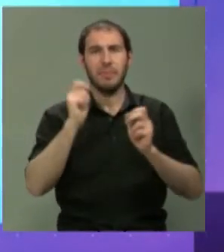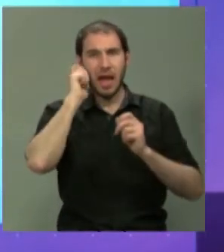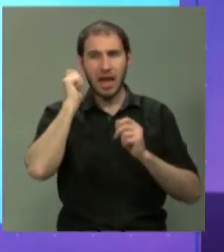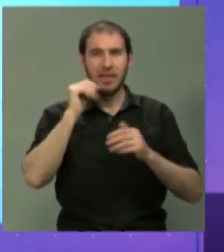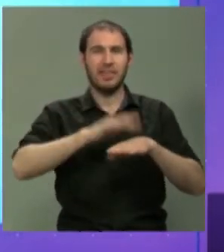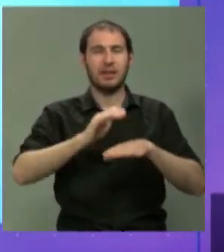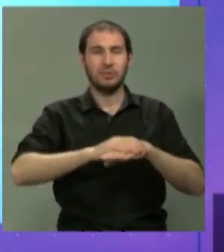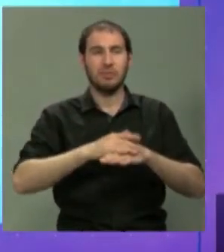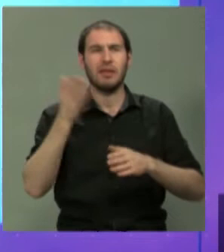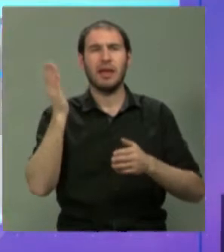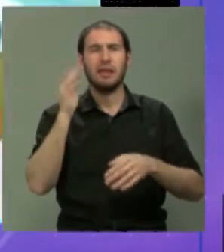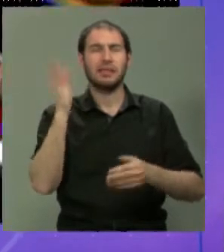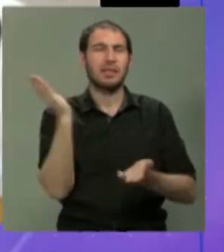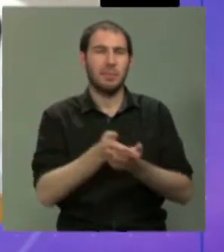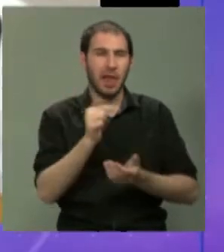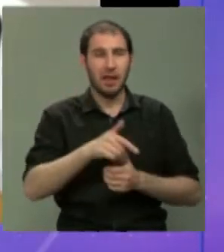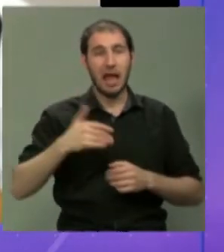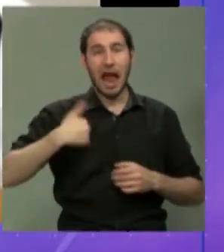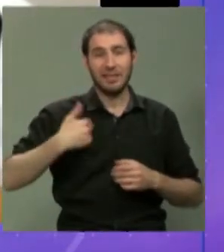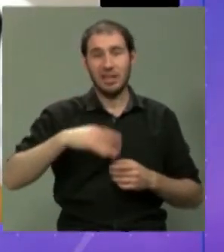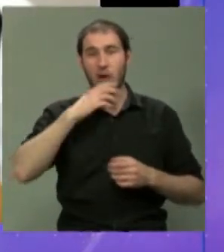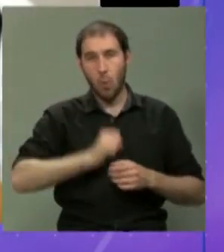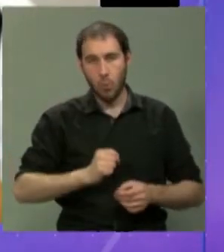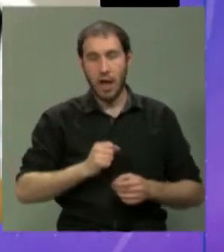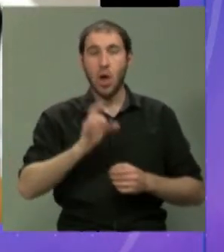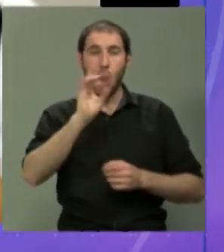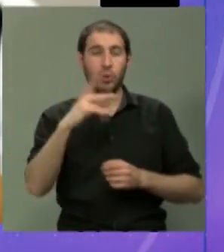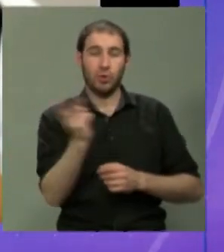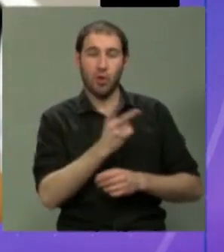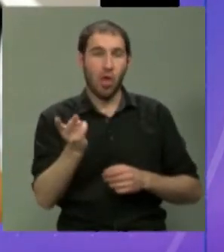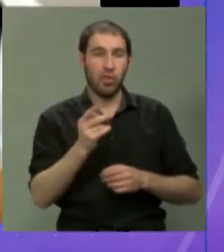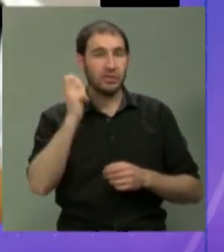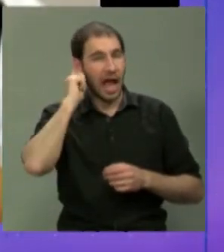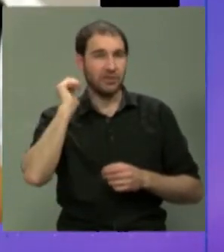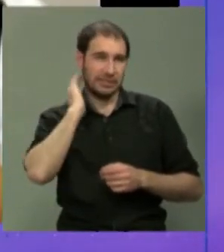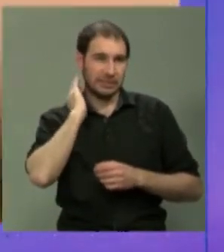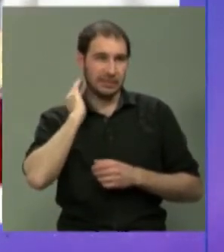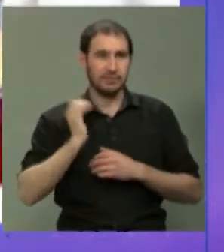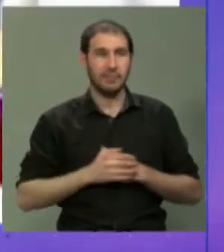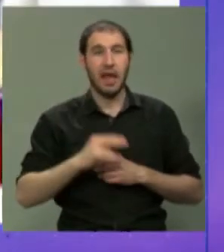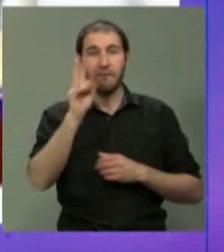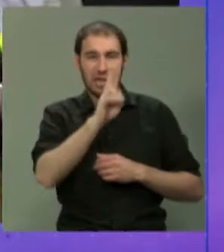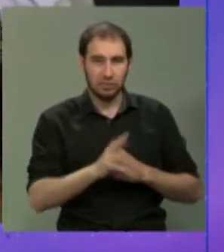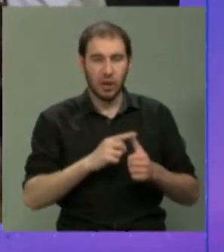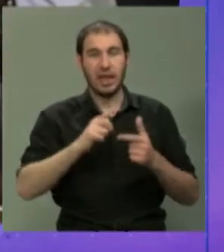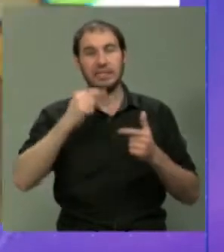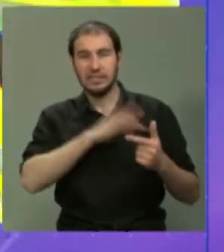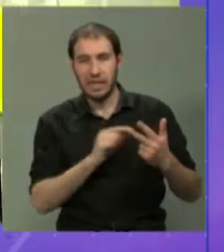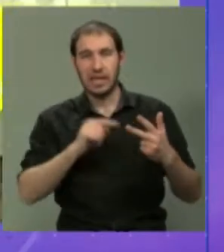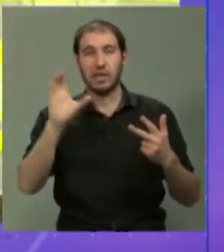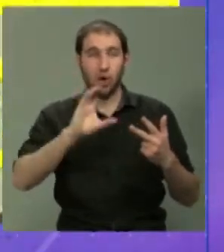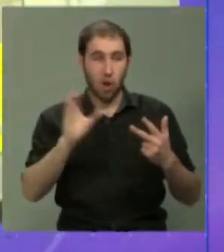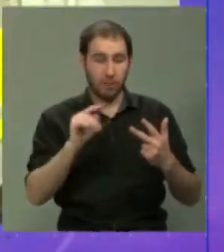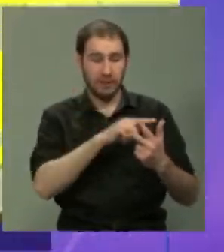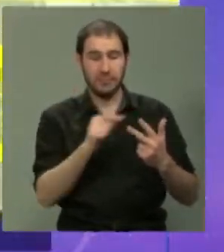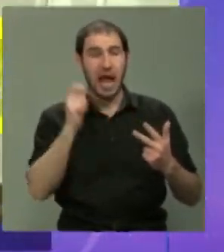de responsabilidad criminal? Argentina y Cuba son los únicos que la tienen a los 16, Venezuela, Chile y